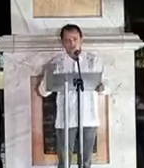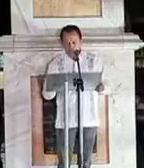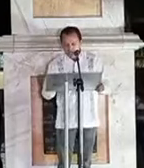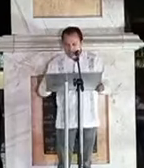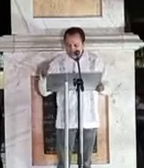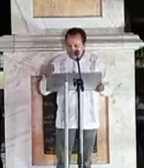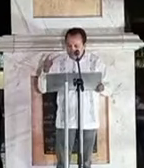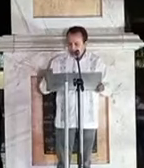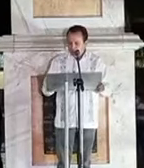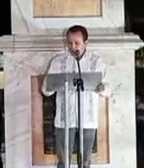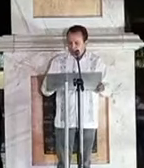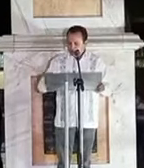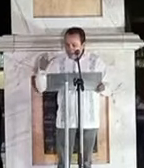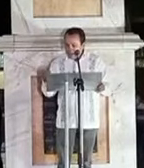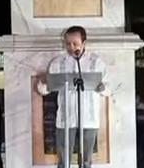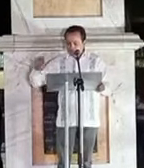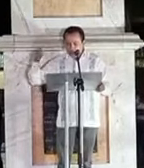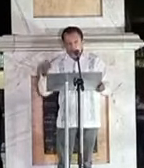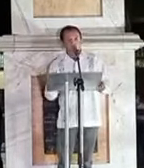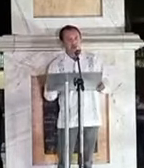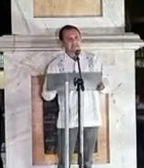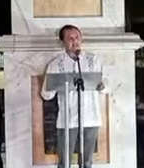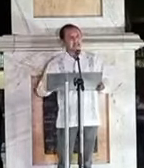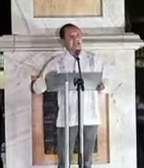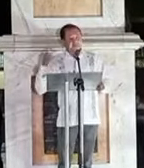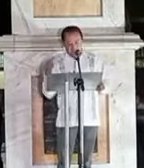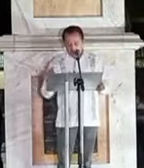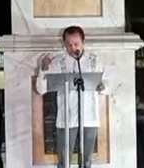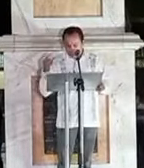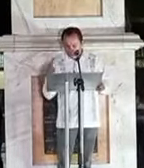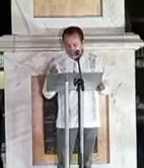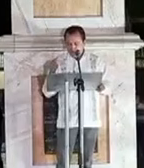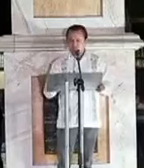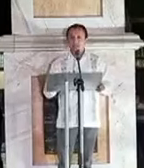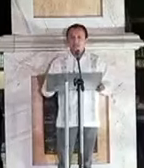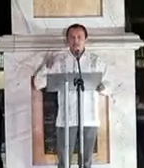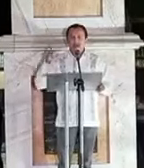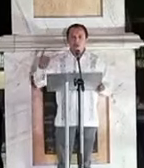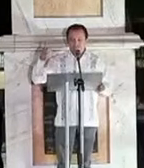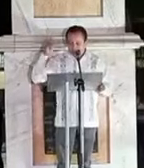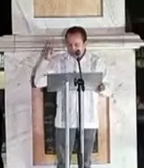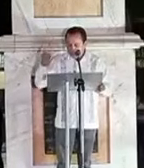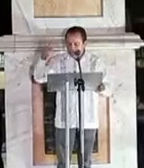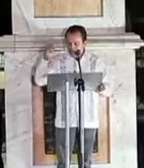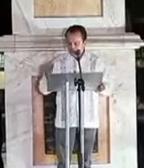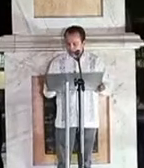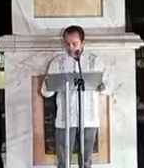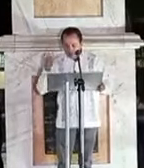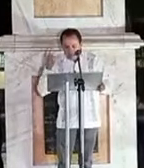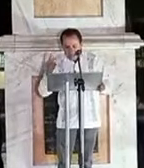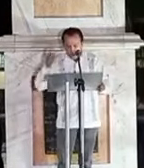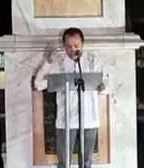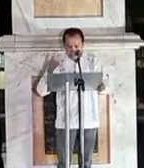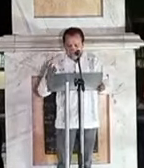públicos, asimismo de más y mejores espacios deportivos. Vamos a luchar por